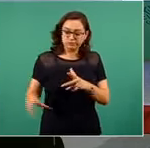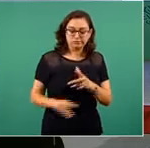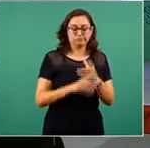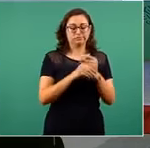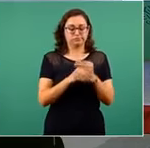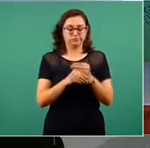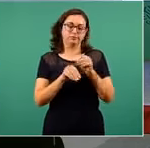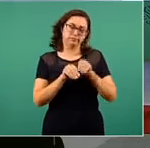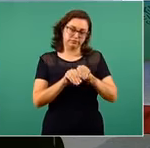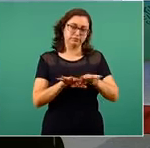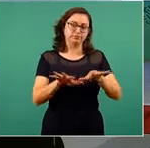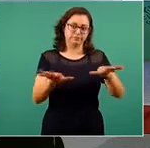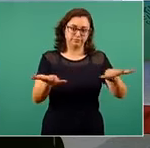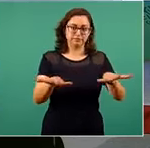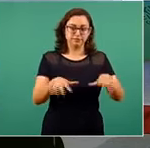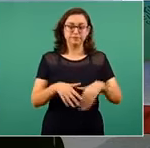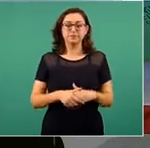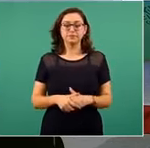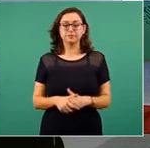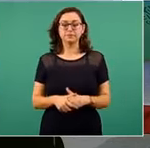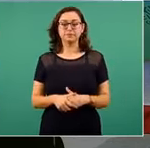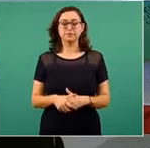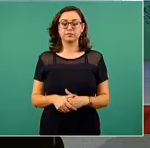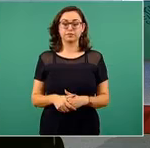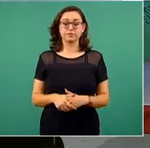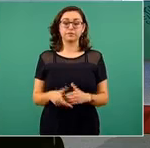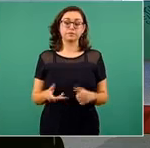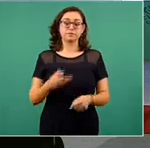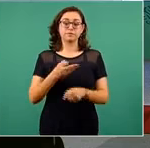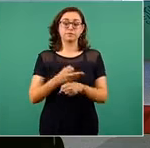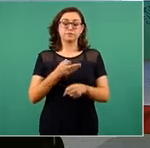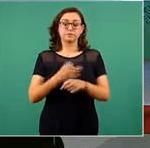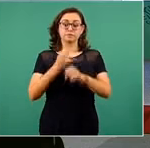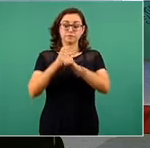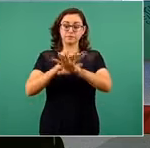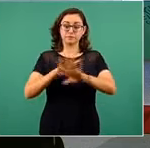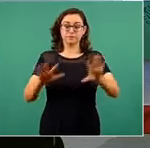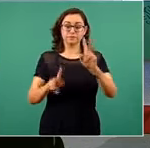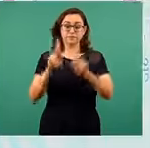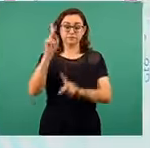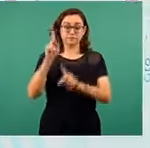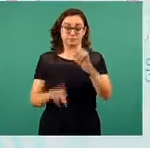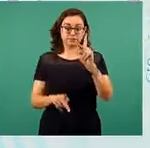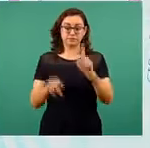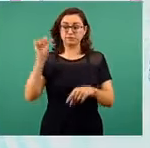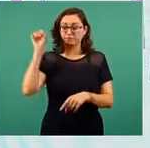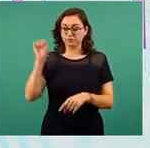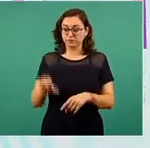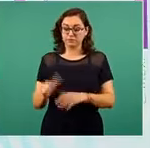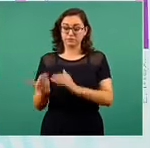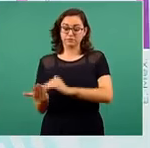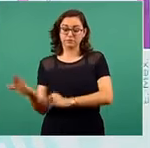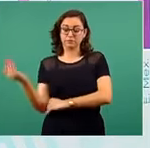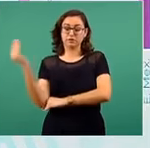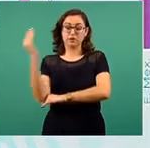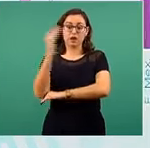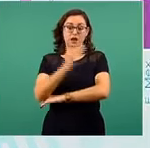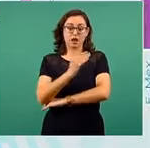vacunado hasta las 21 horas de hoy. De modo que esto es solo información preliminar de lo que se ha vacunado hasta el momento, hoy